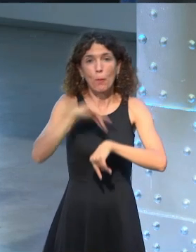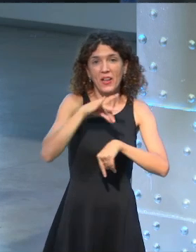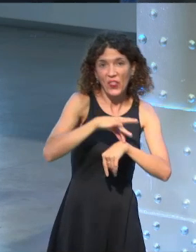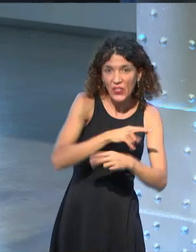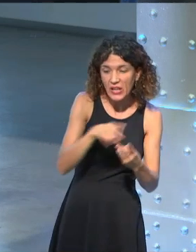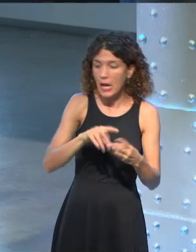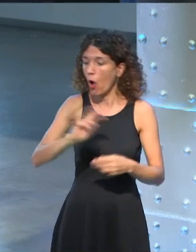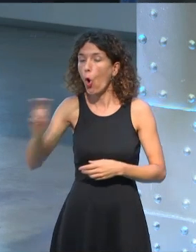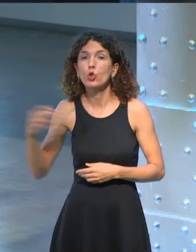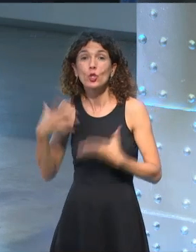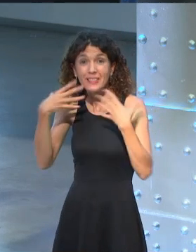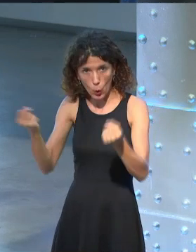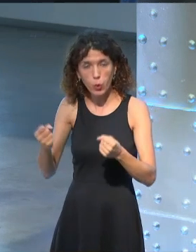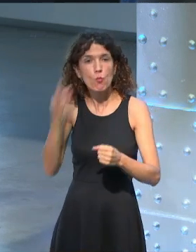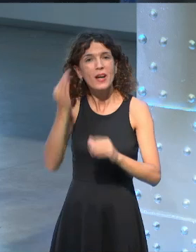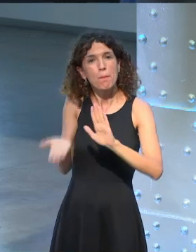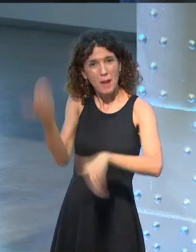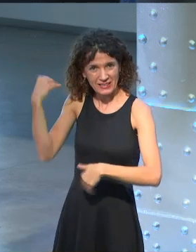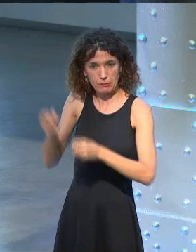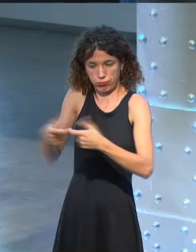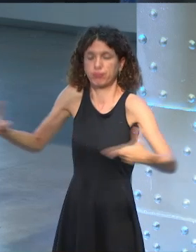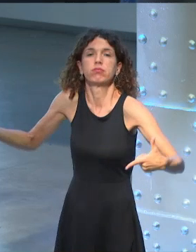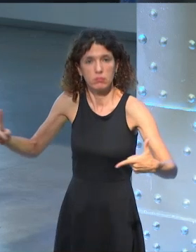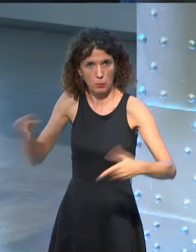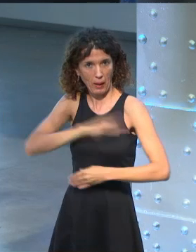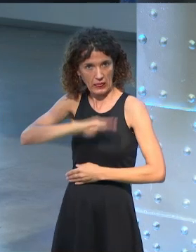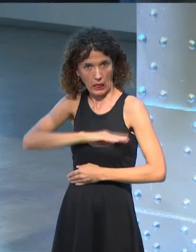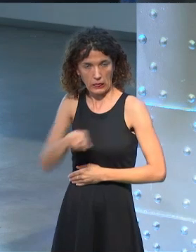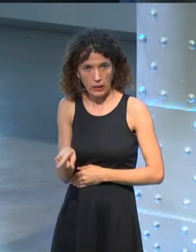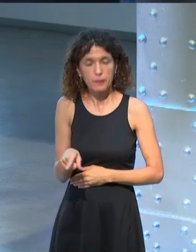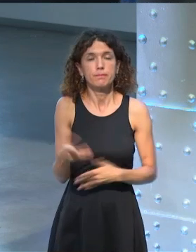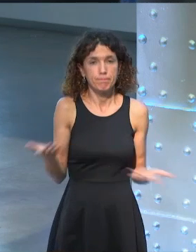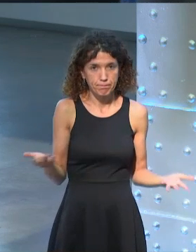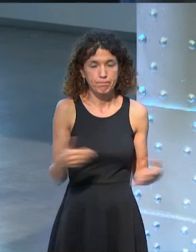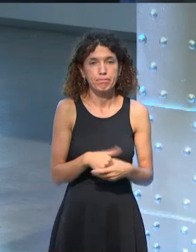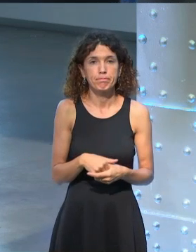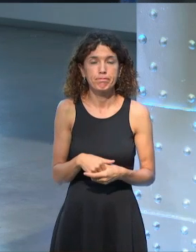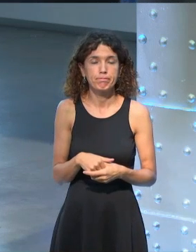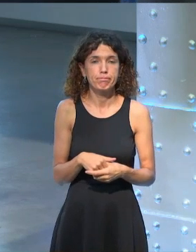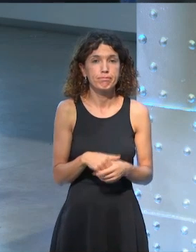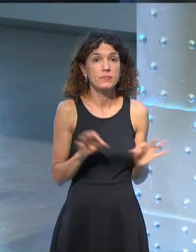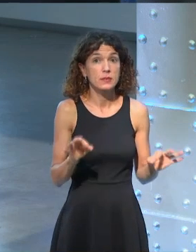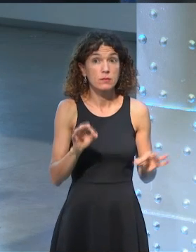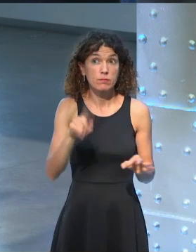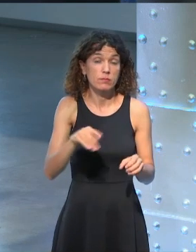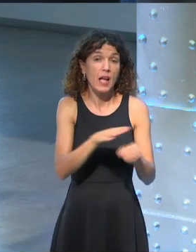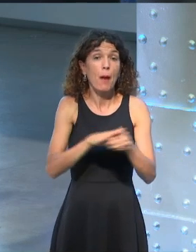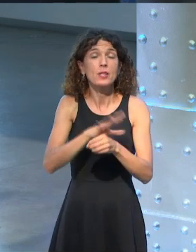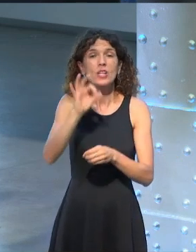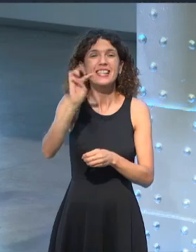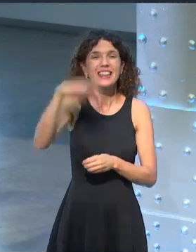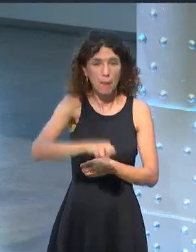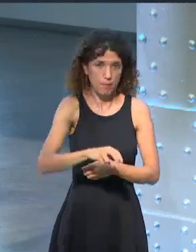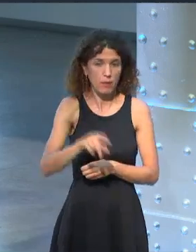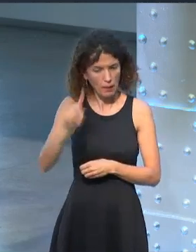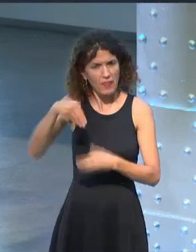medicina y los de la salud, pues tienen una alta representación de mujeres. Y bueno, pues también son ámbitos STEM, eso